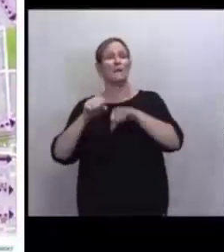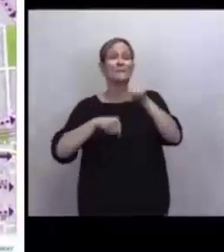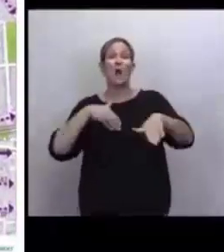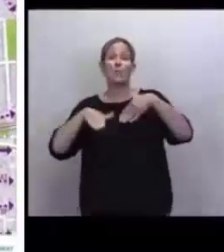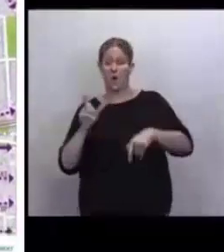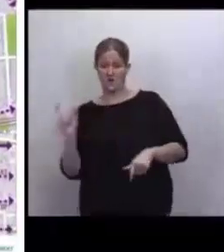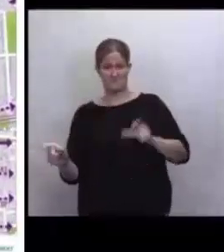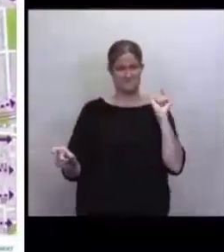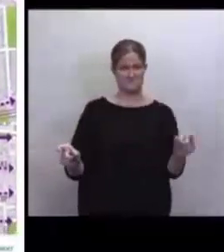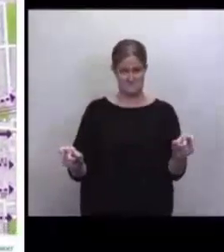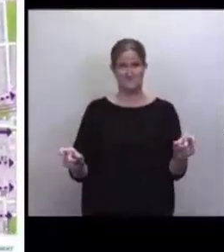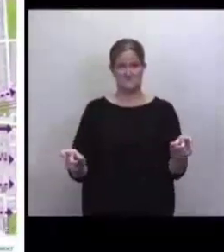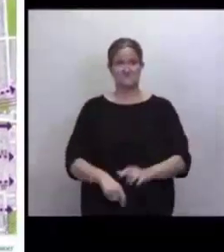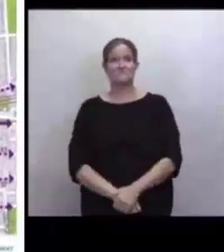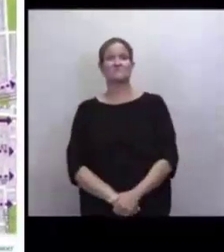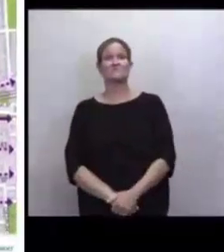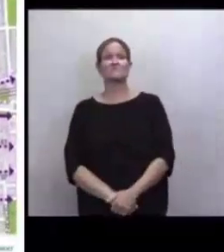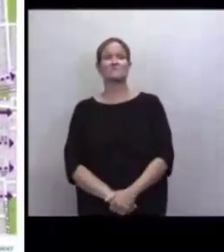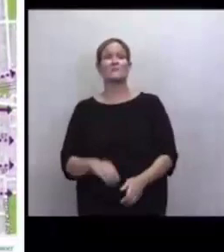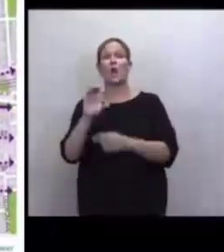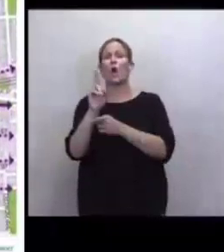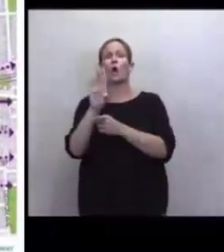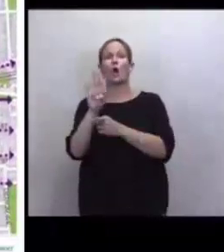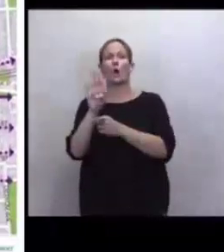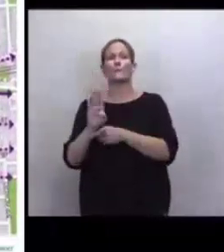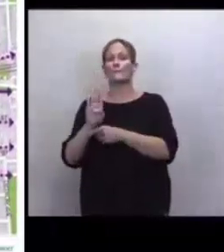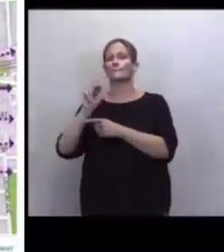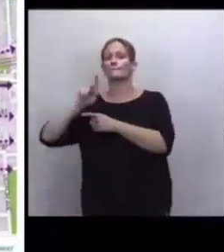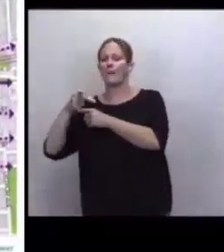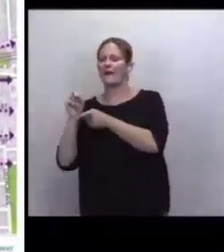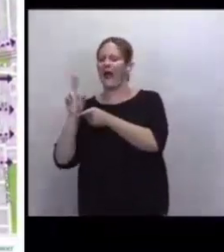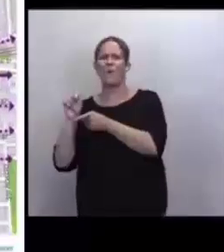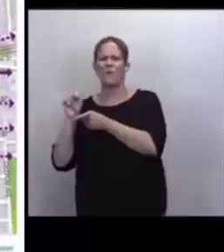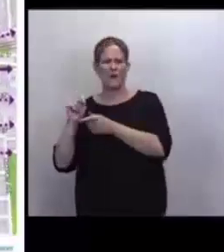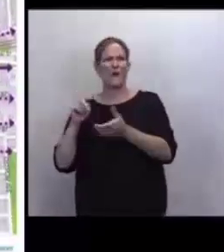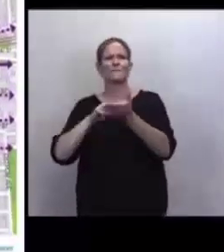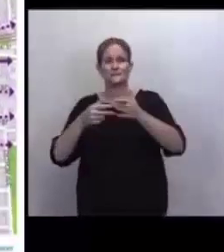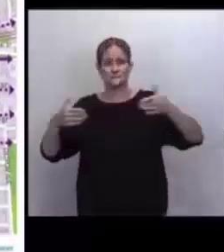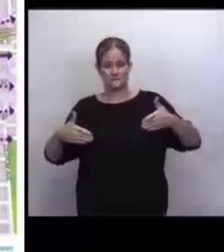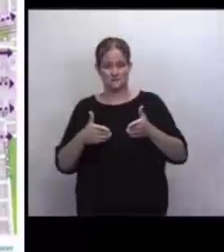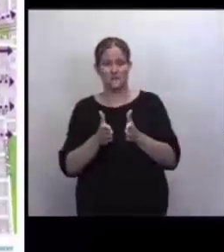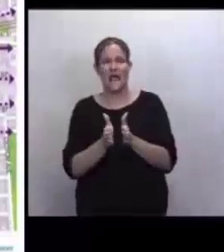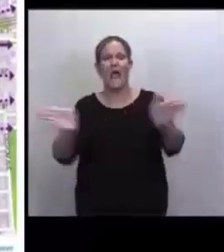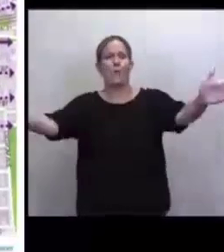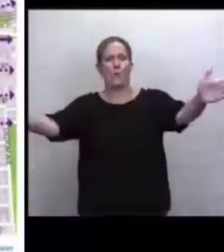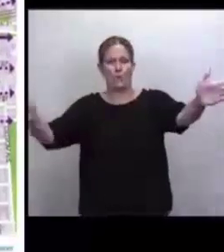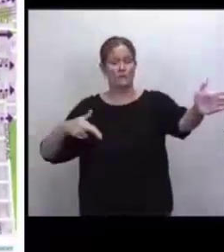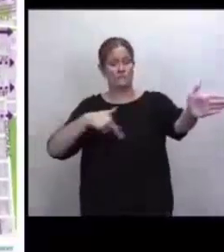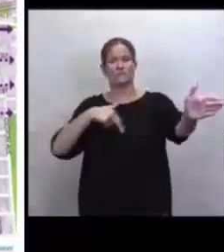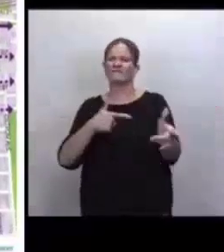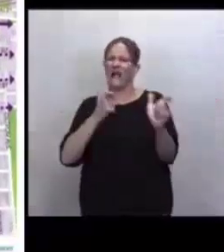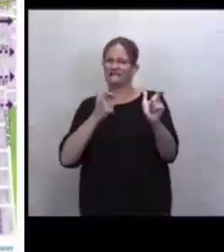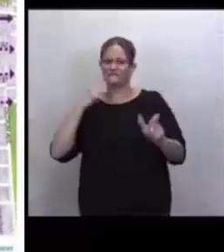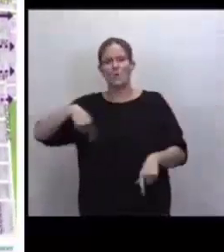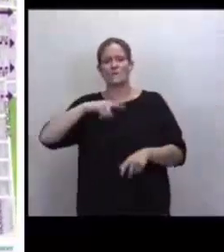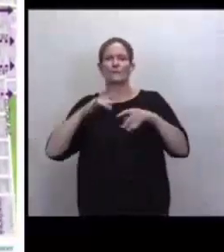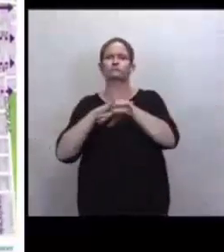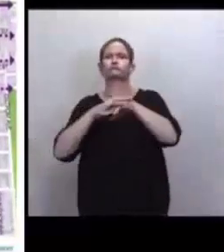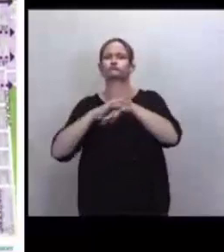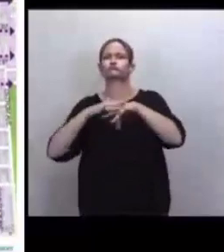y rutas de uso compartido. Por Dios, para reducir la distancia de cruce de peatones y